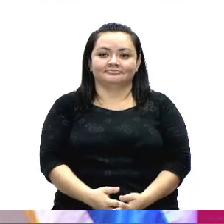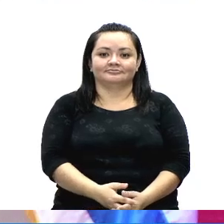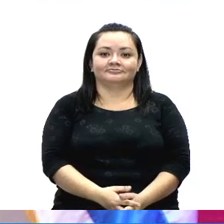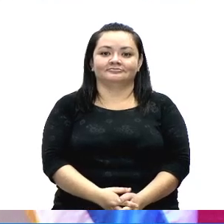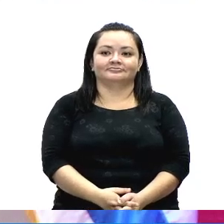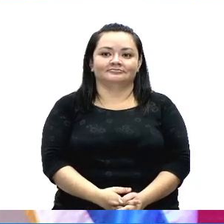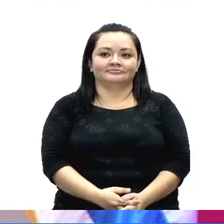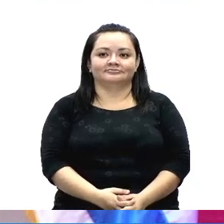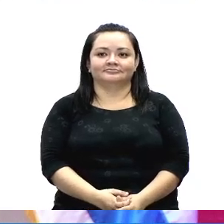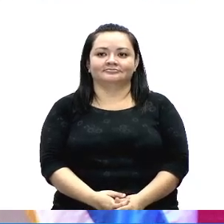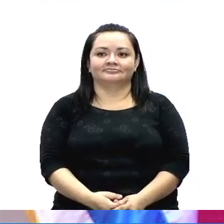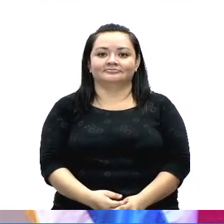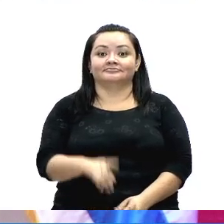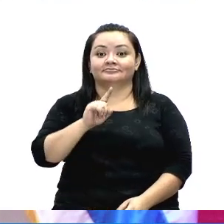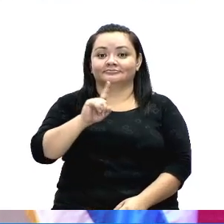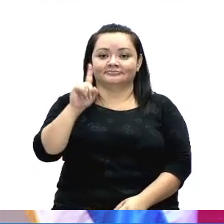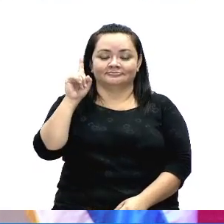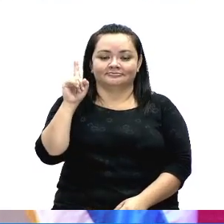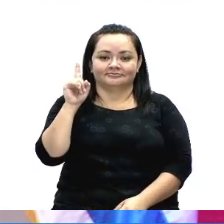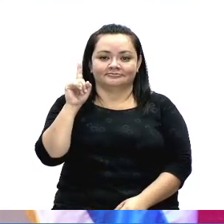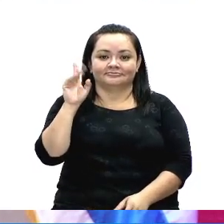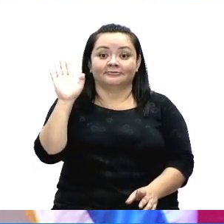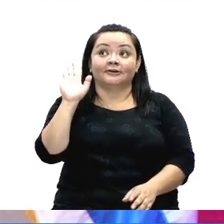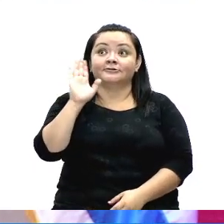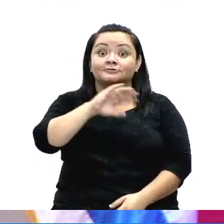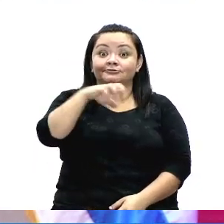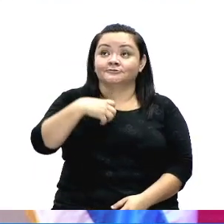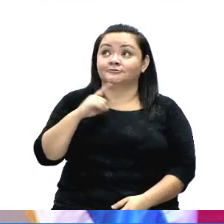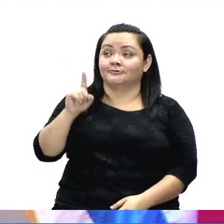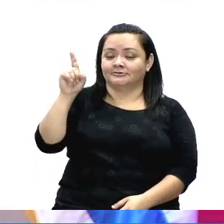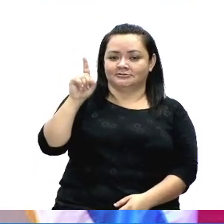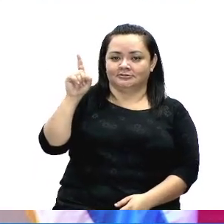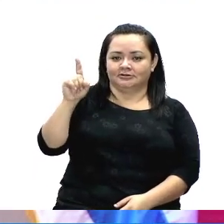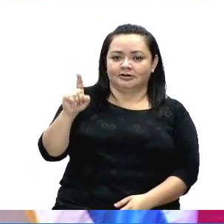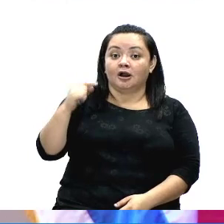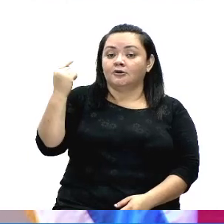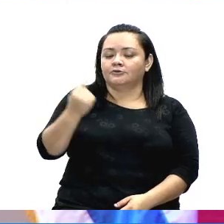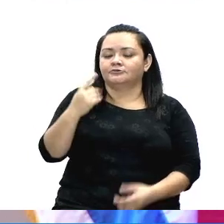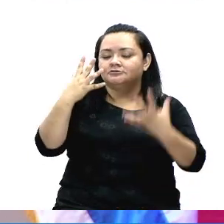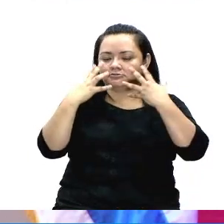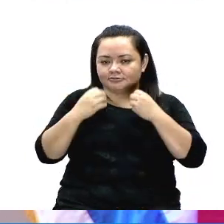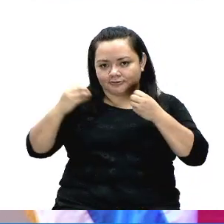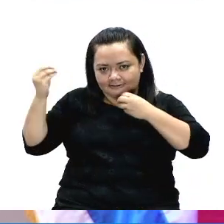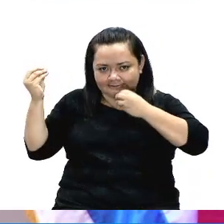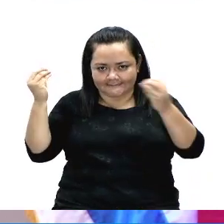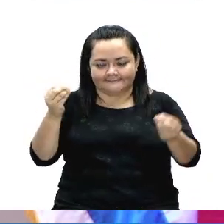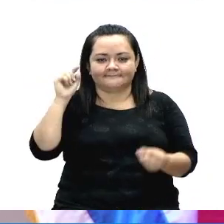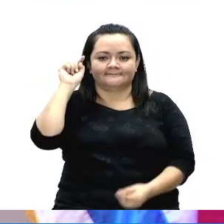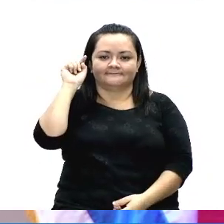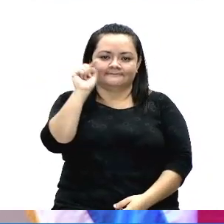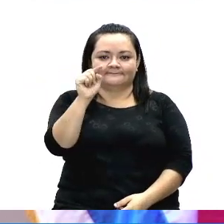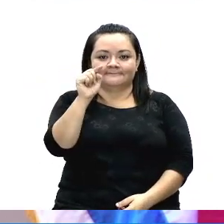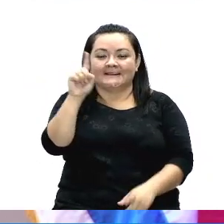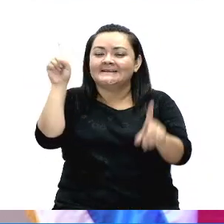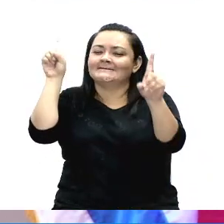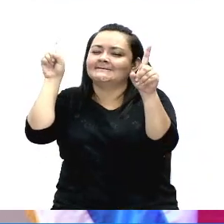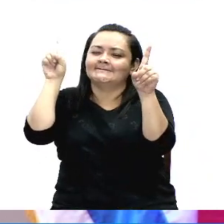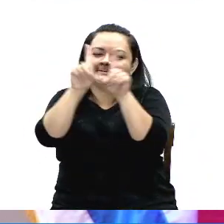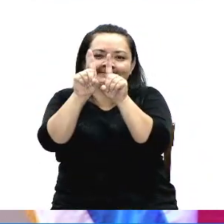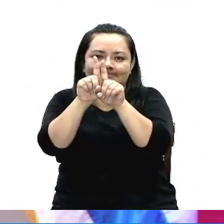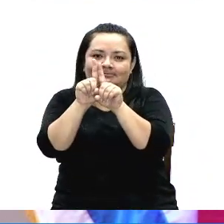rtl mi hermano lo único que dios ha dispuesto es para ti estar cerca de él